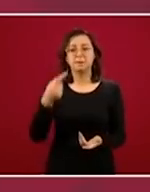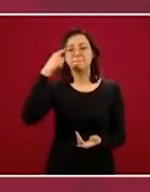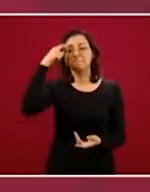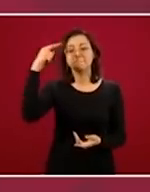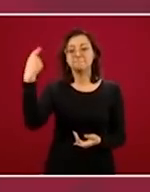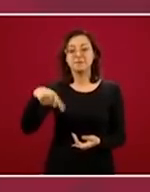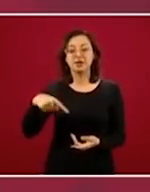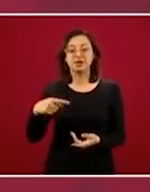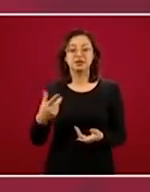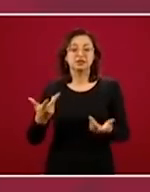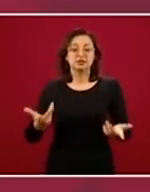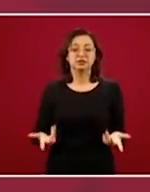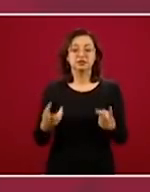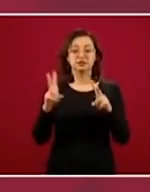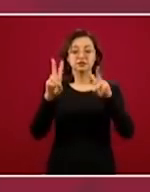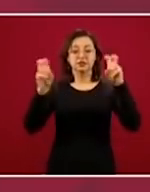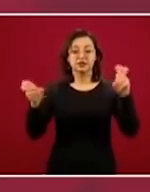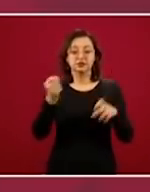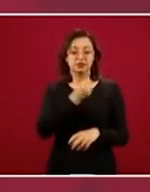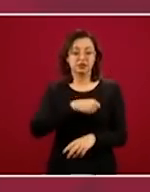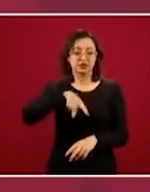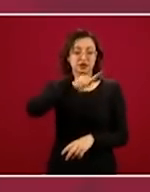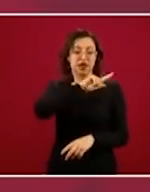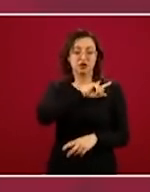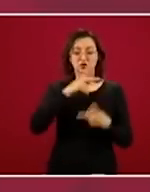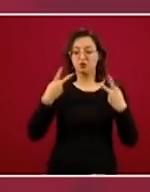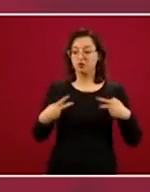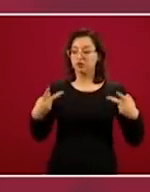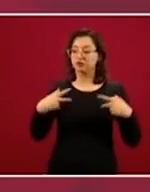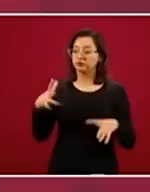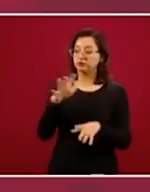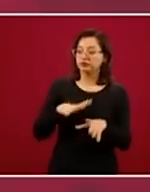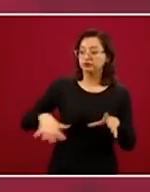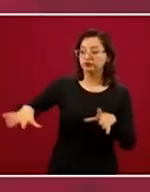lo relaciono por la salud con la seguridad social